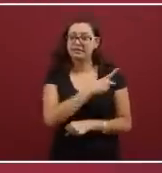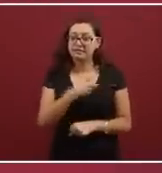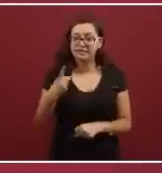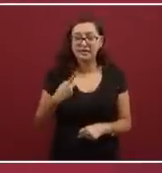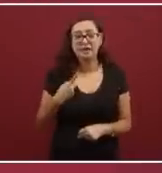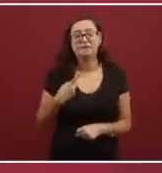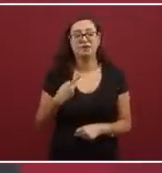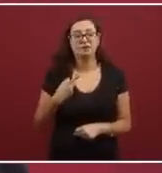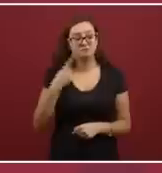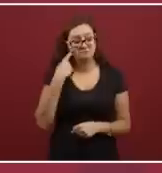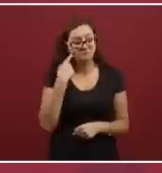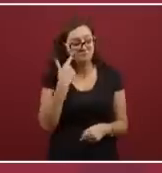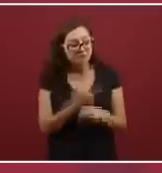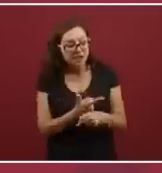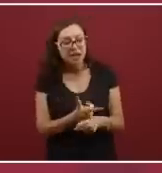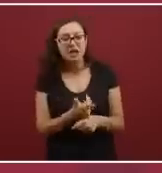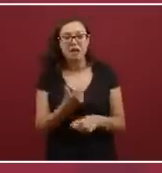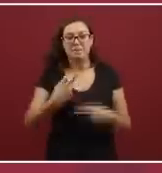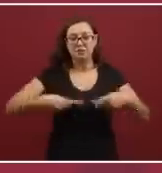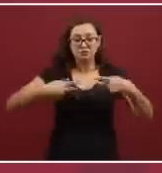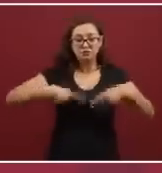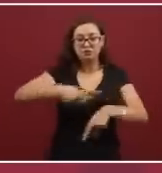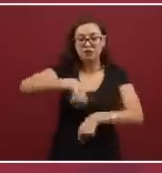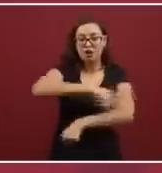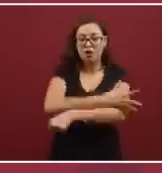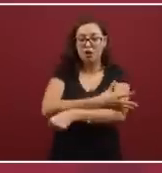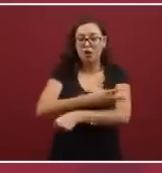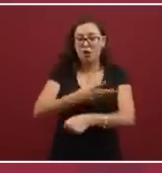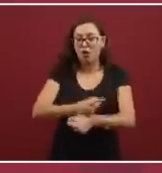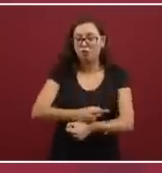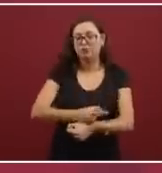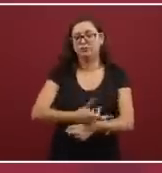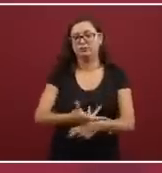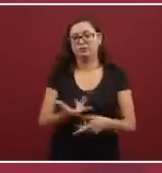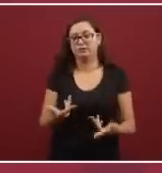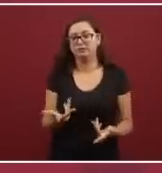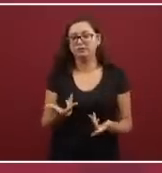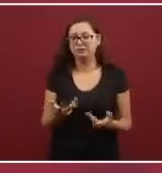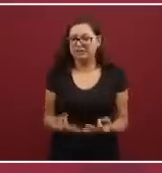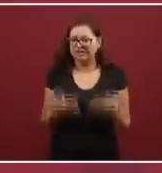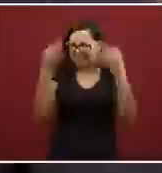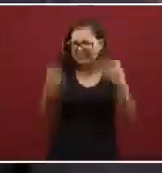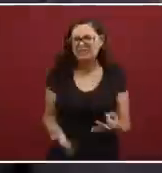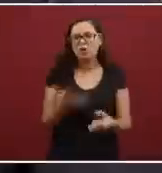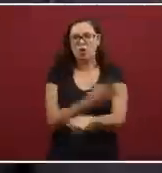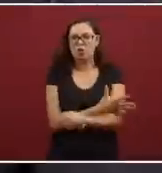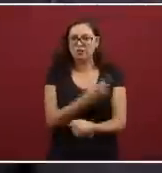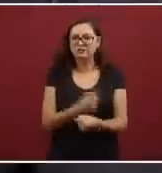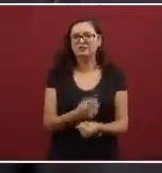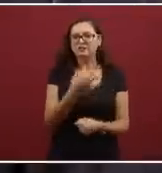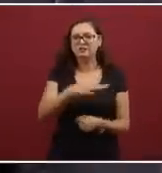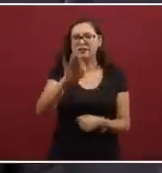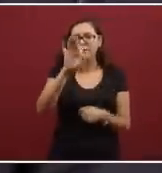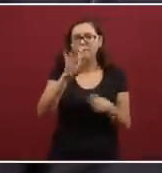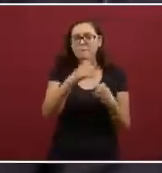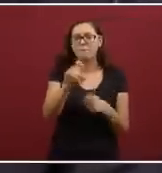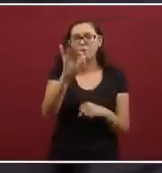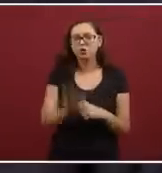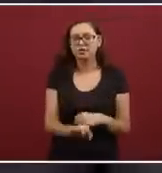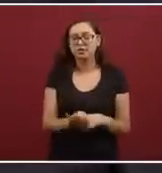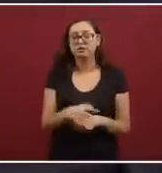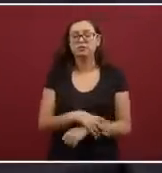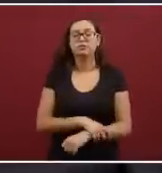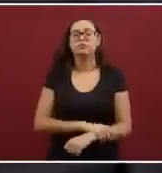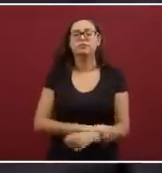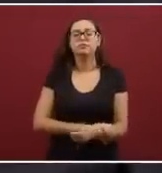sus colaboradores sean gentes honestas, de inobjetable honestidad. Y por lo